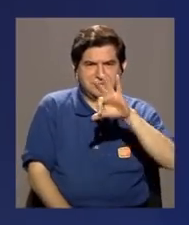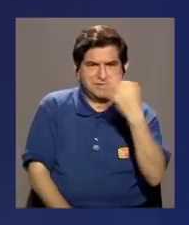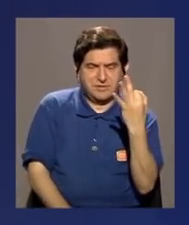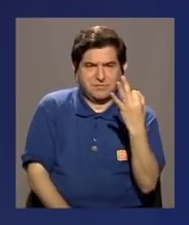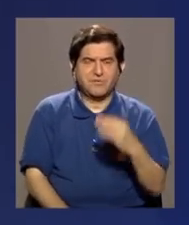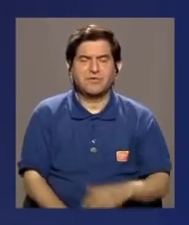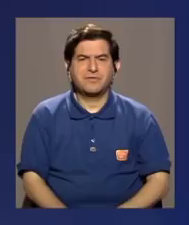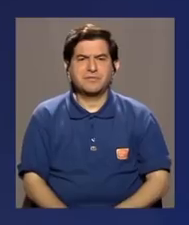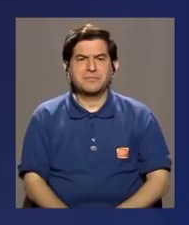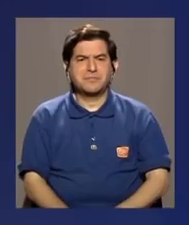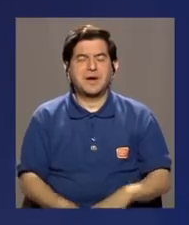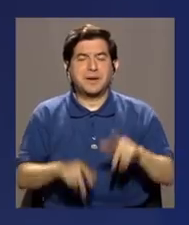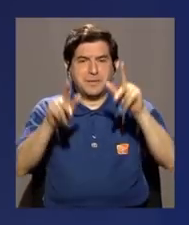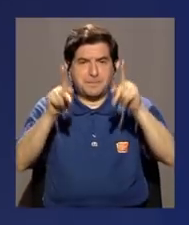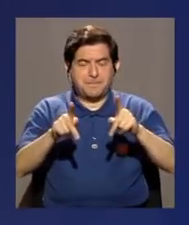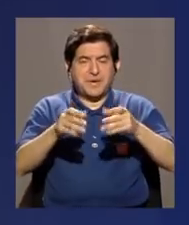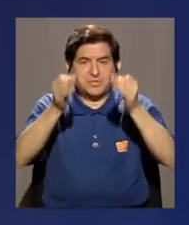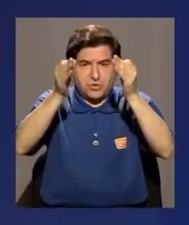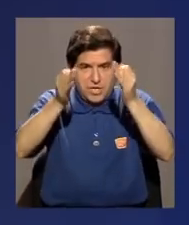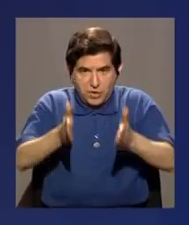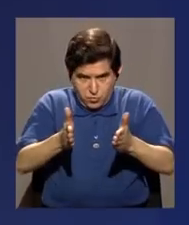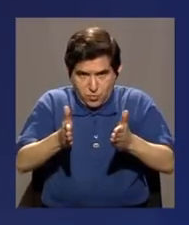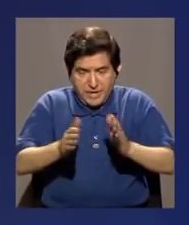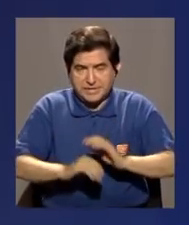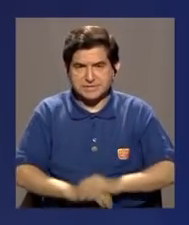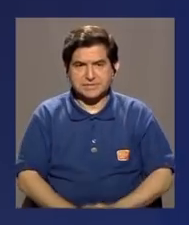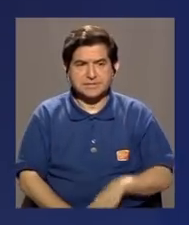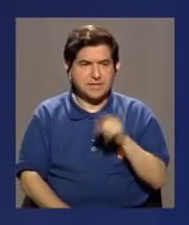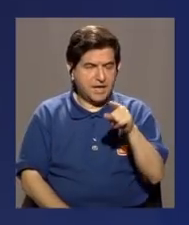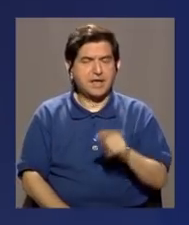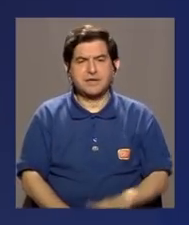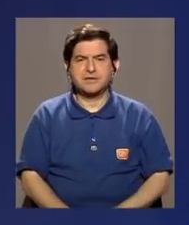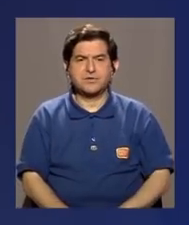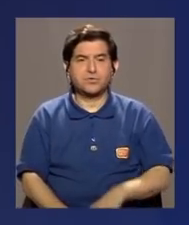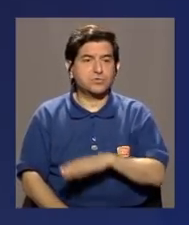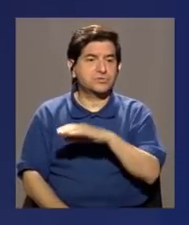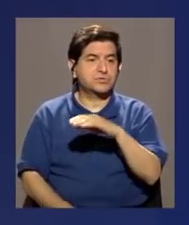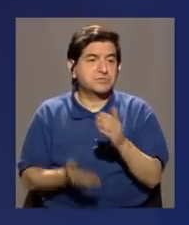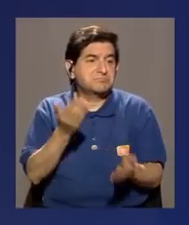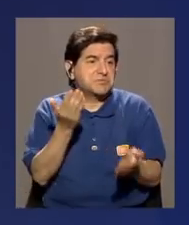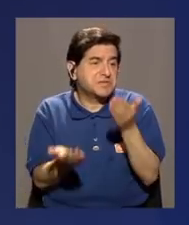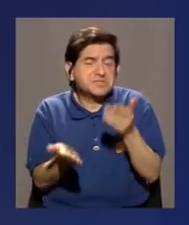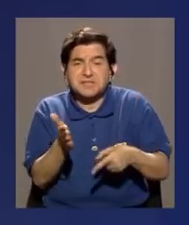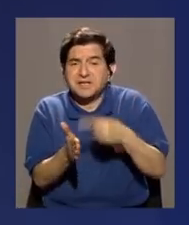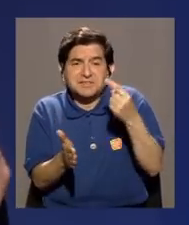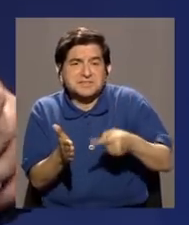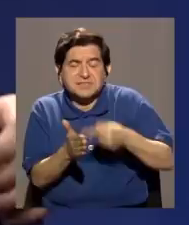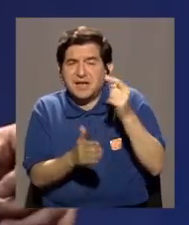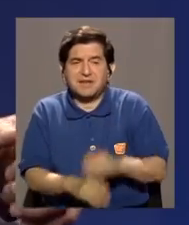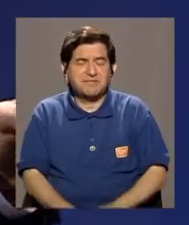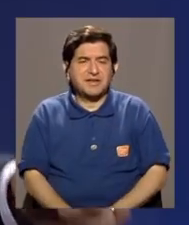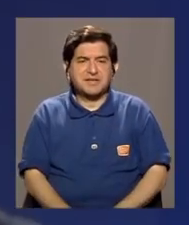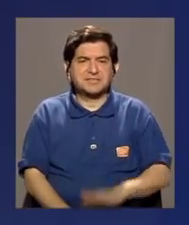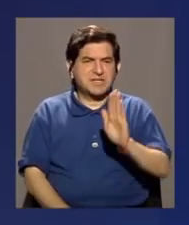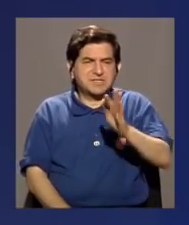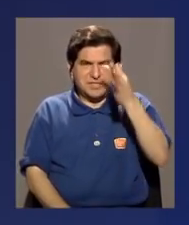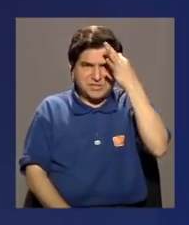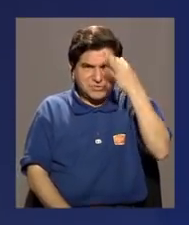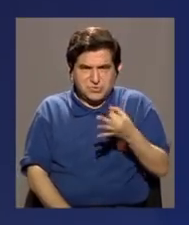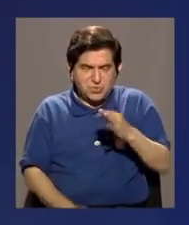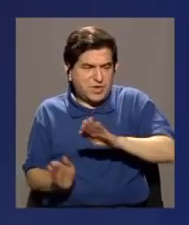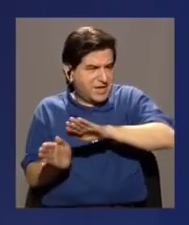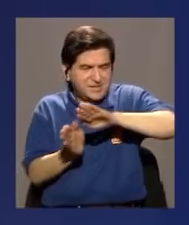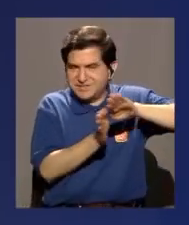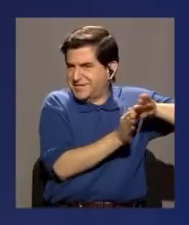como los que hacen los los jueces que deben de proceder a los magistrados muchas veces no dejan sus creencias